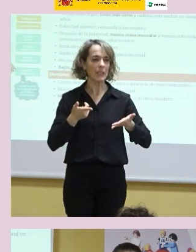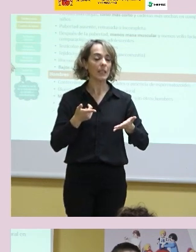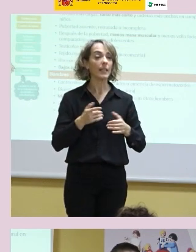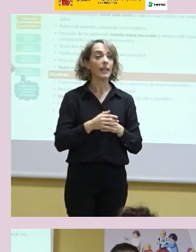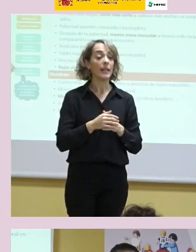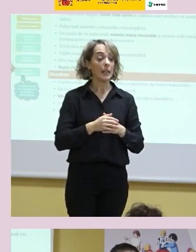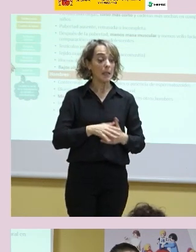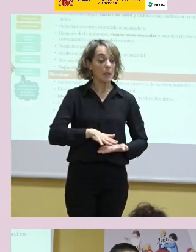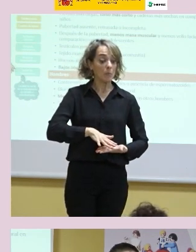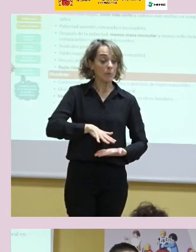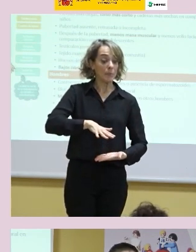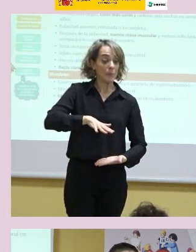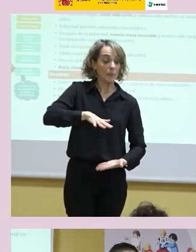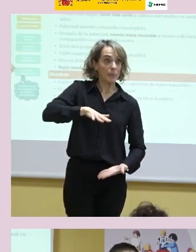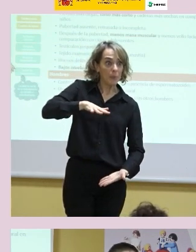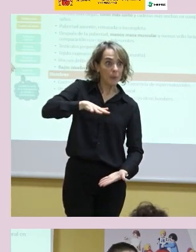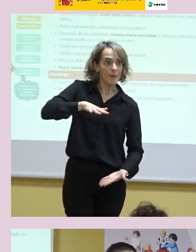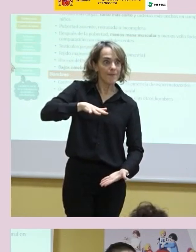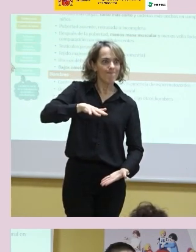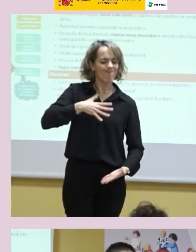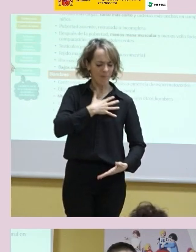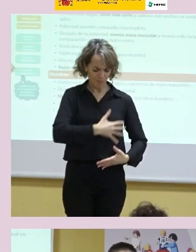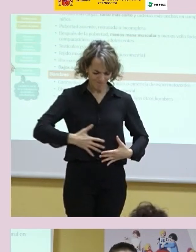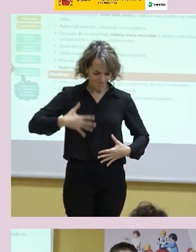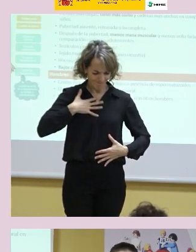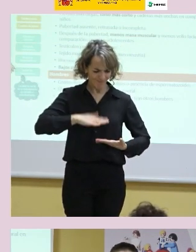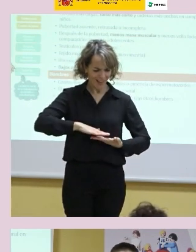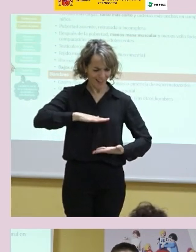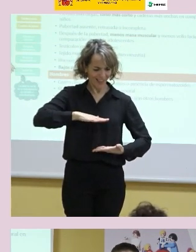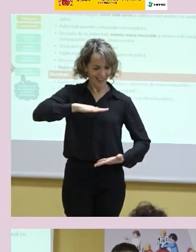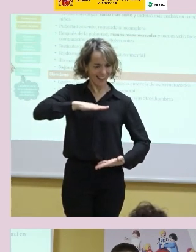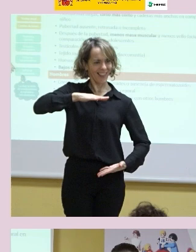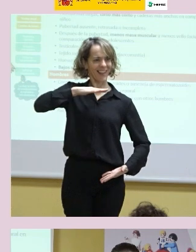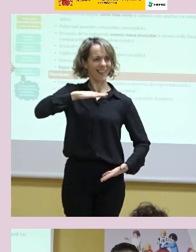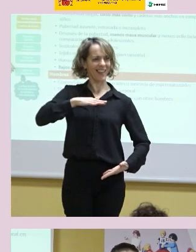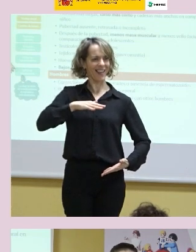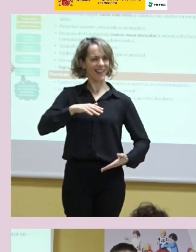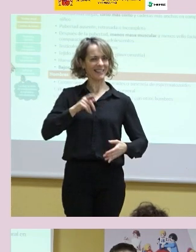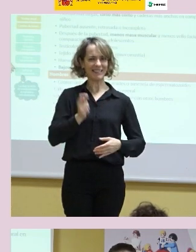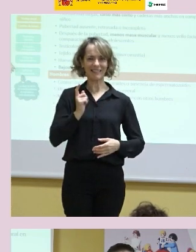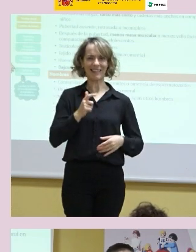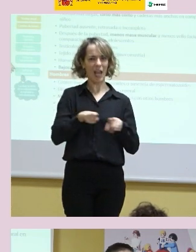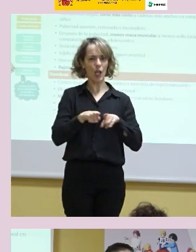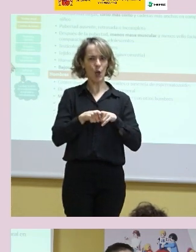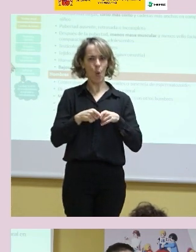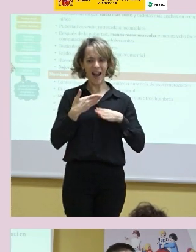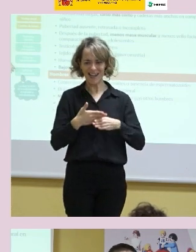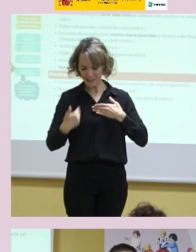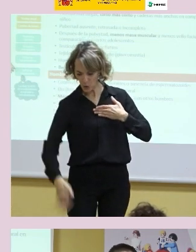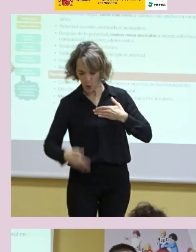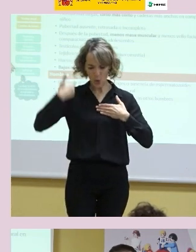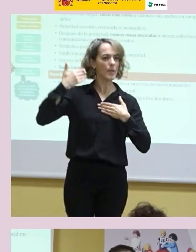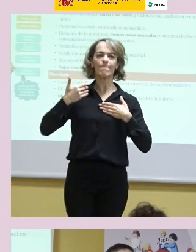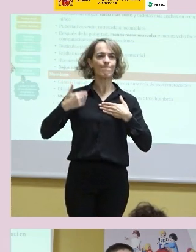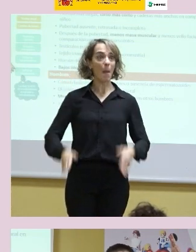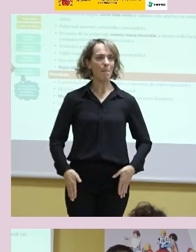Cuando van creciendo empieza a verse que el torso no crece de forma similar al resto del cuerpo. Son pacientes que tienen las